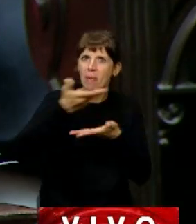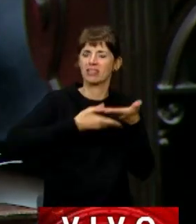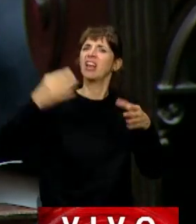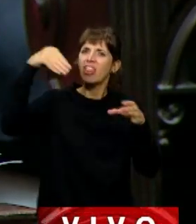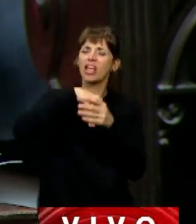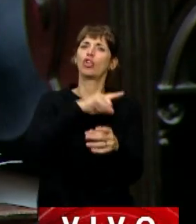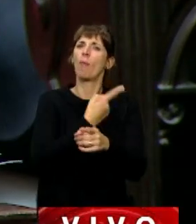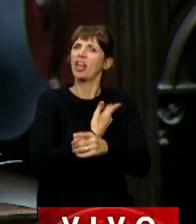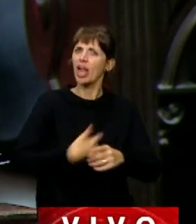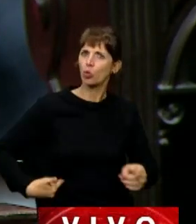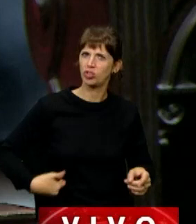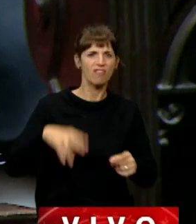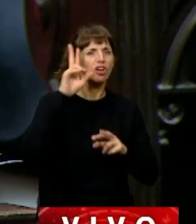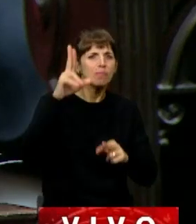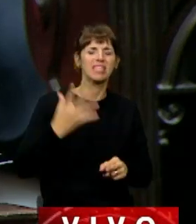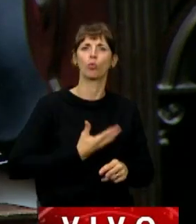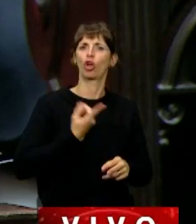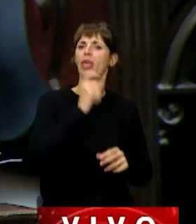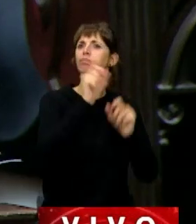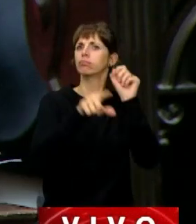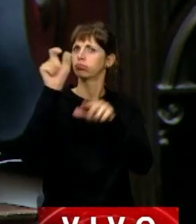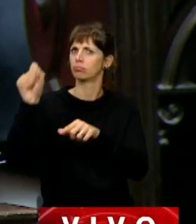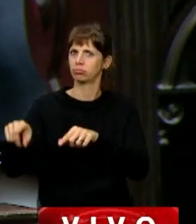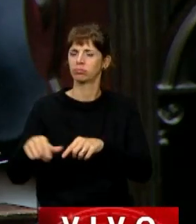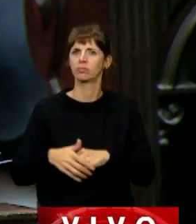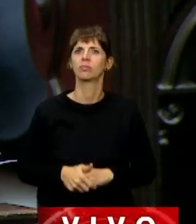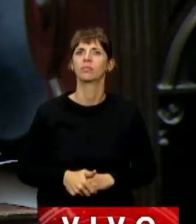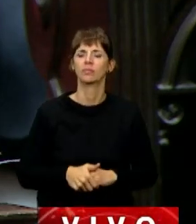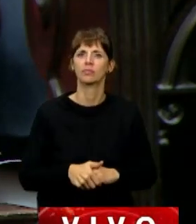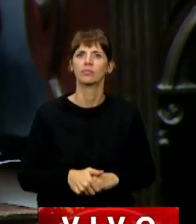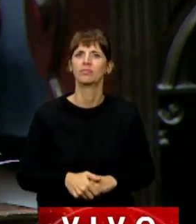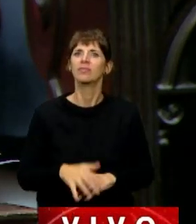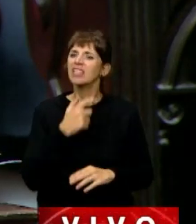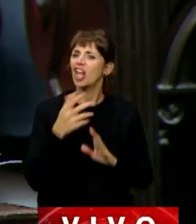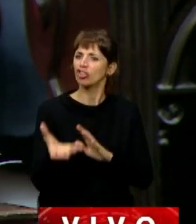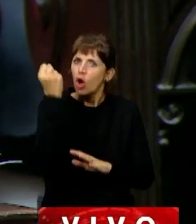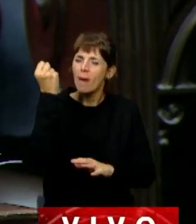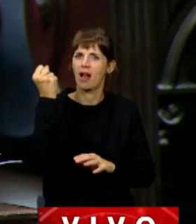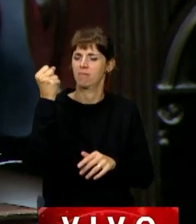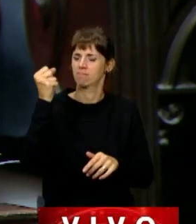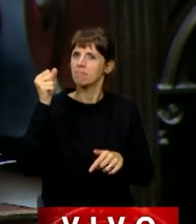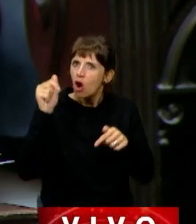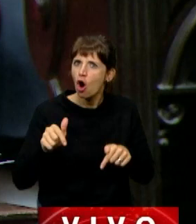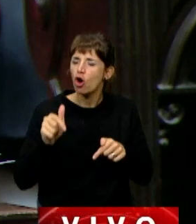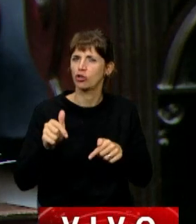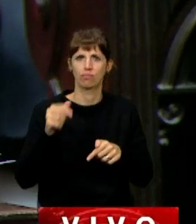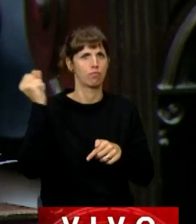respetando las autoridades constituidas. Quiero tomar, para mí esta sesión es una sesión muy